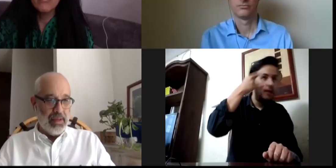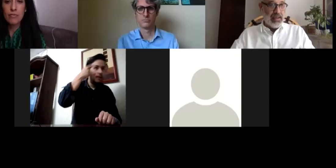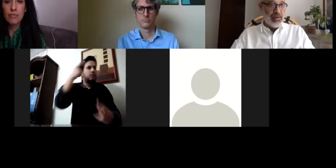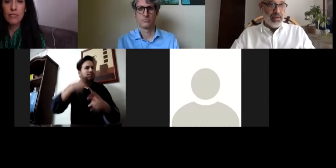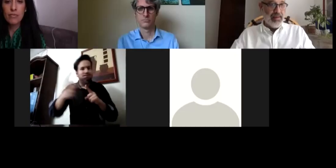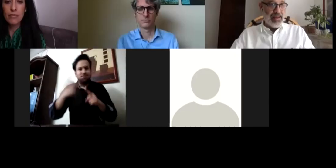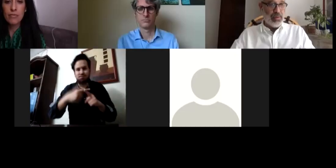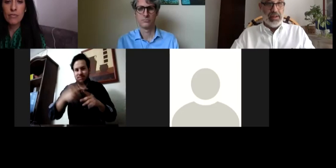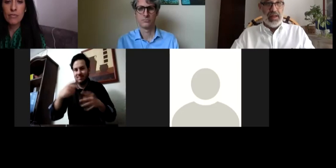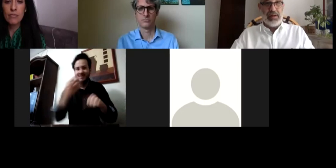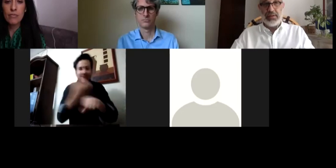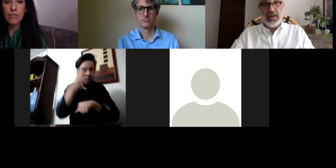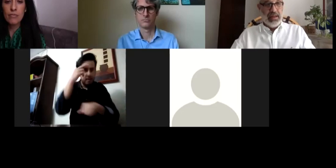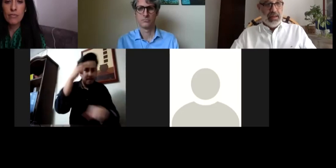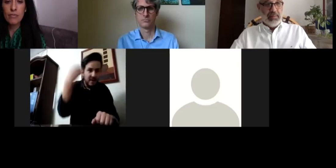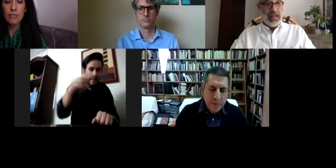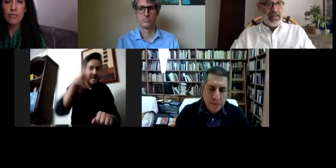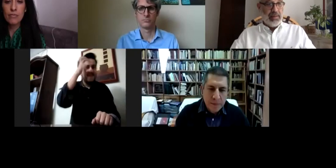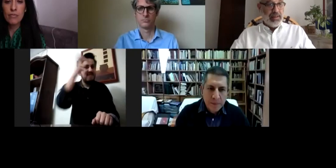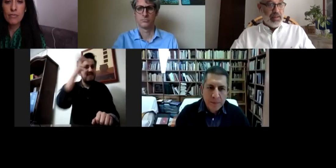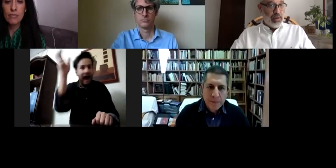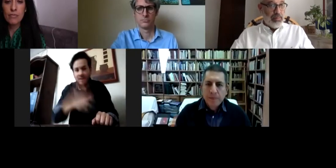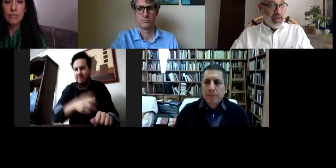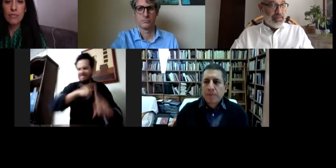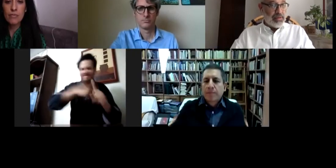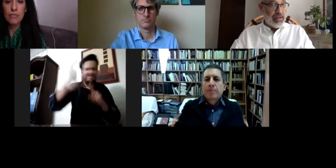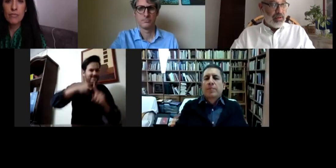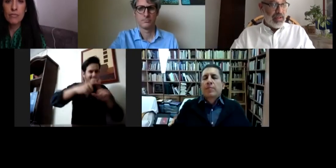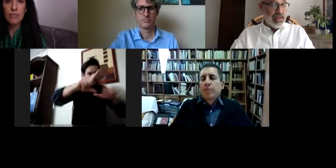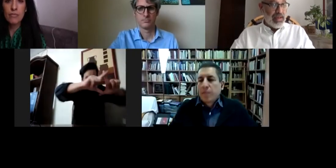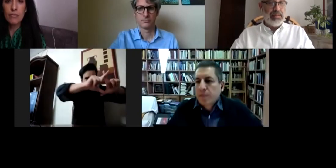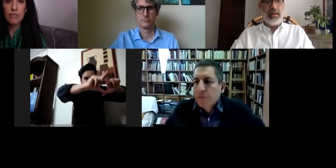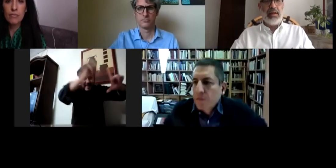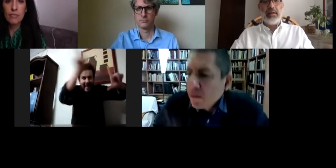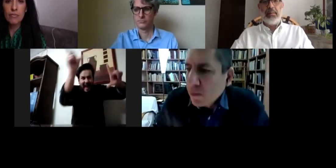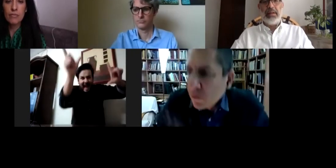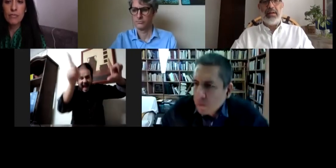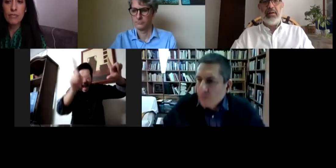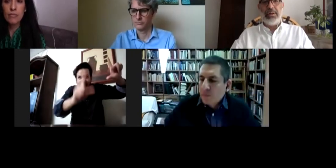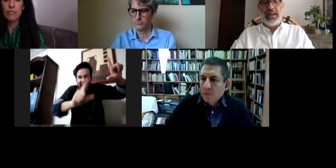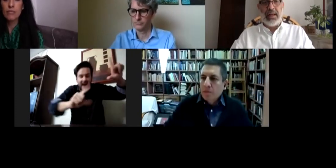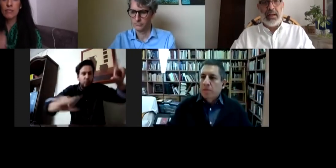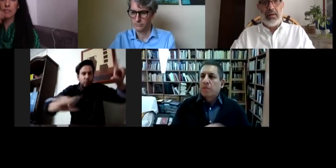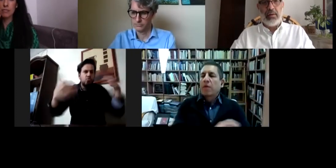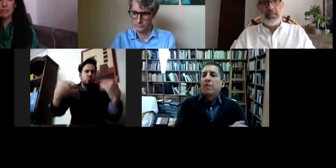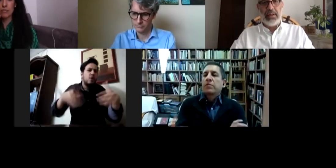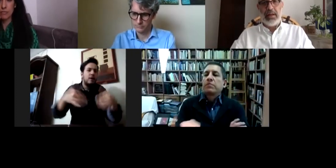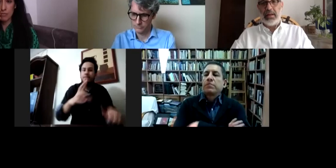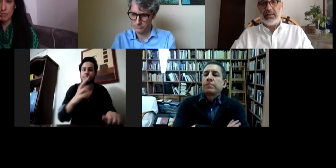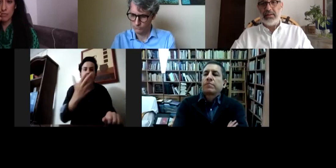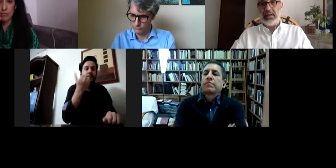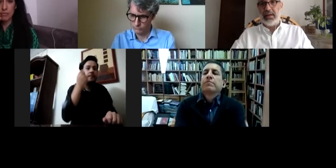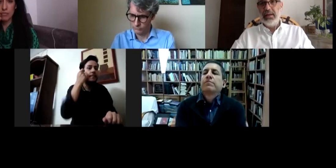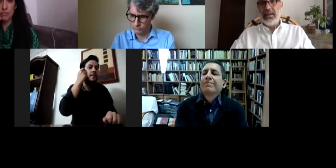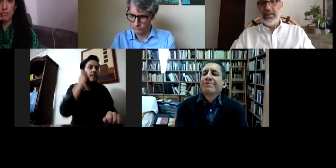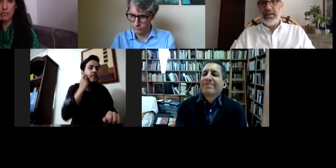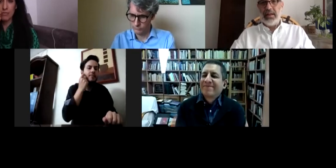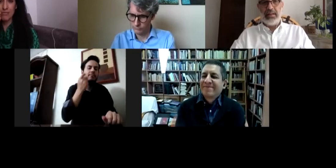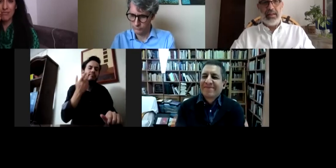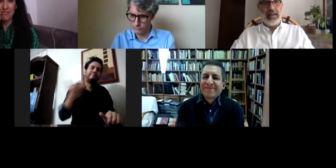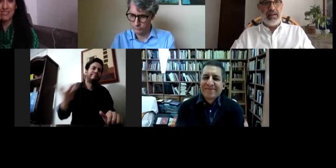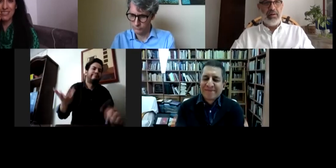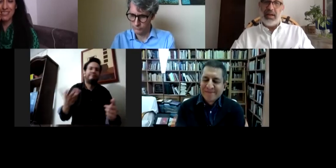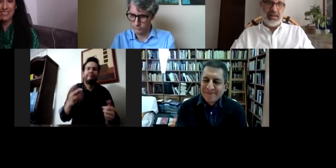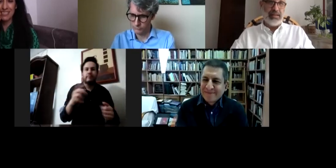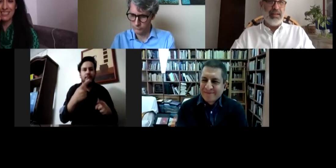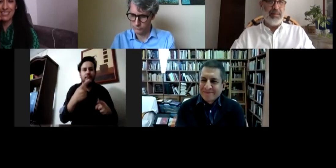Estado de México, Tabasco, Hidalgo, o sea, prácticamente de todo el país. Por cierto, que de la lista que me mandaron no está Guerrero, que es mi tierra, así es que si hay alguien